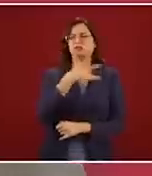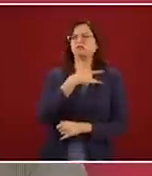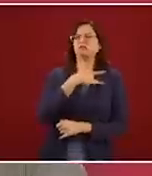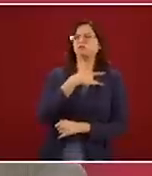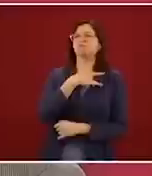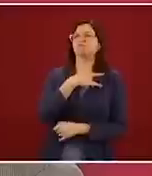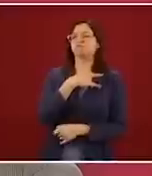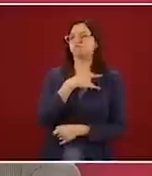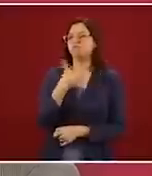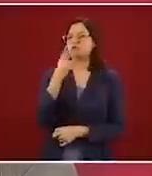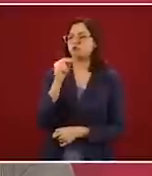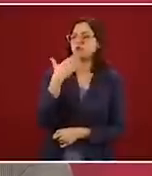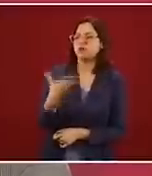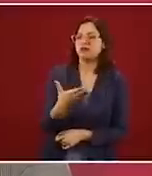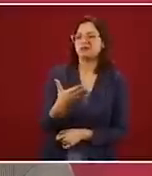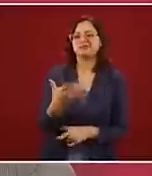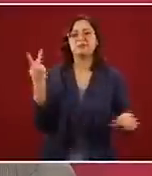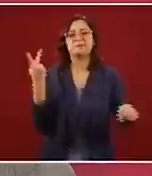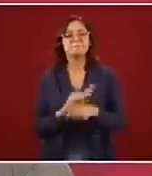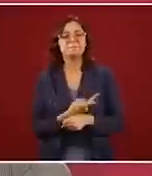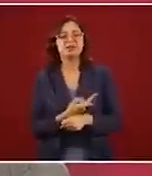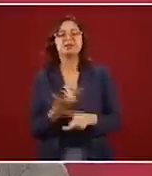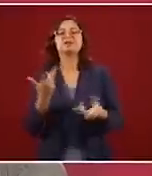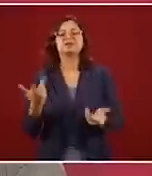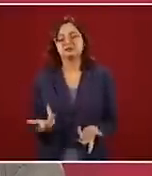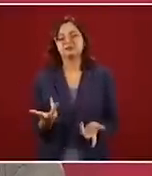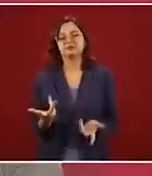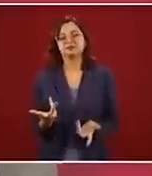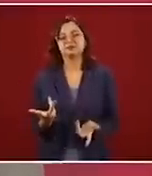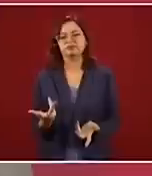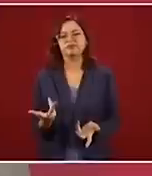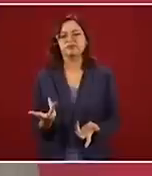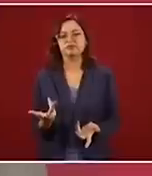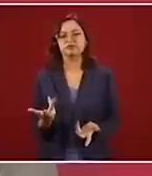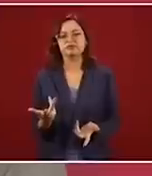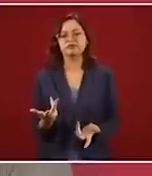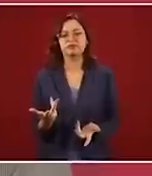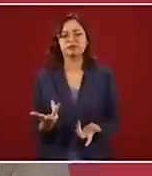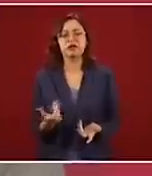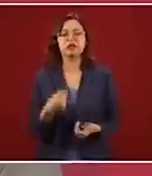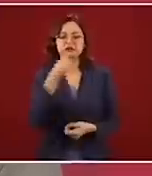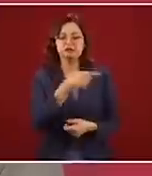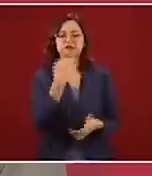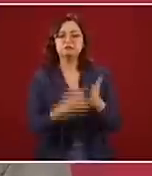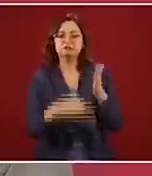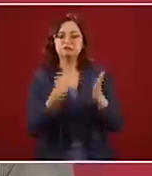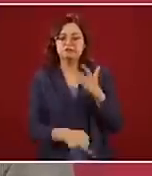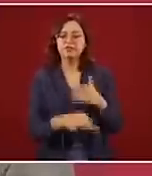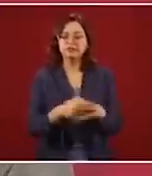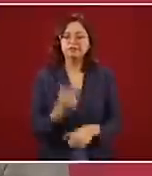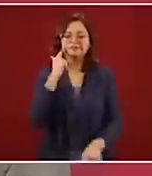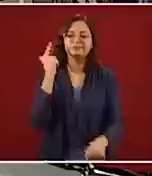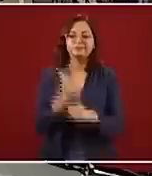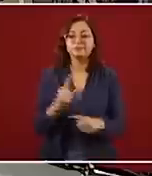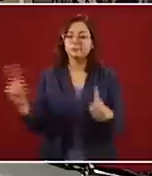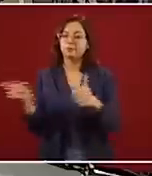pues nos habla de la importancia de que se identifiquen claramente las prioridades. Para nosotros la prioridad es la salud y